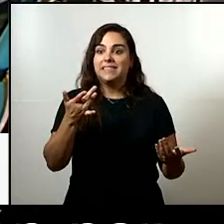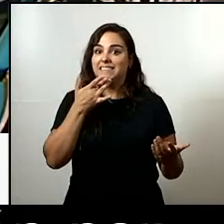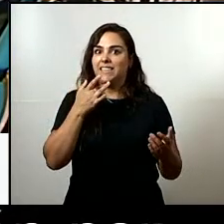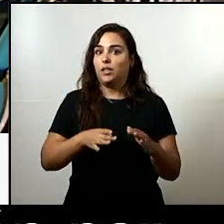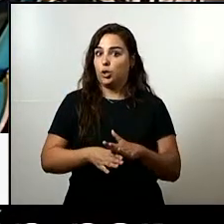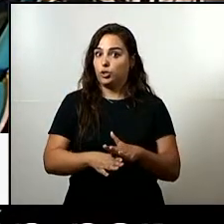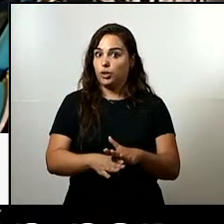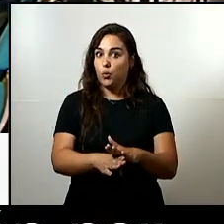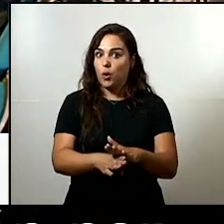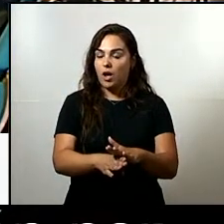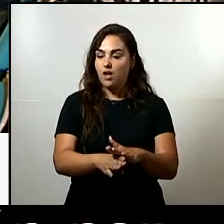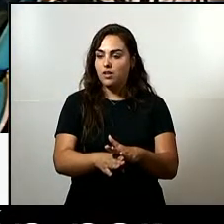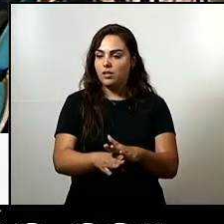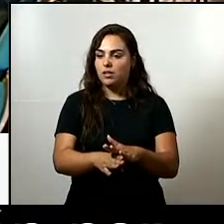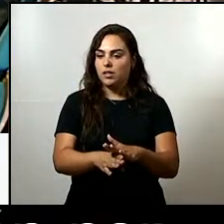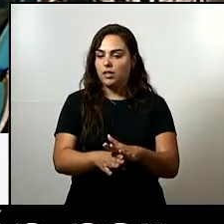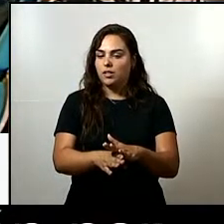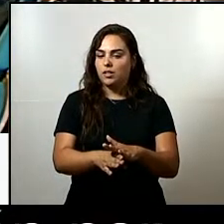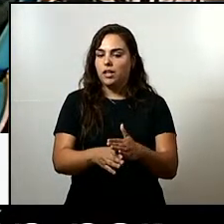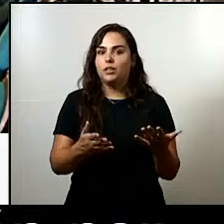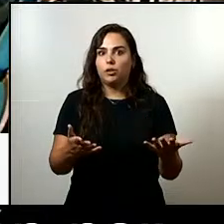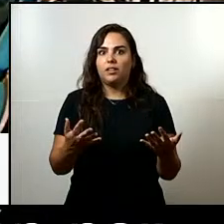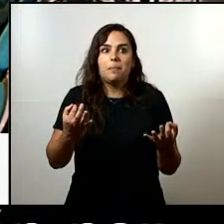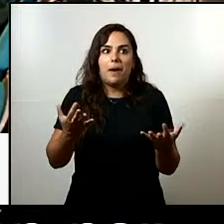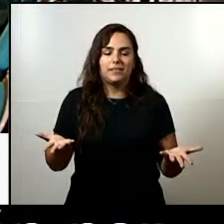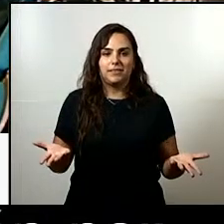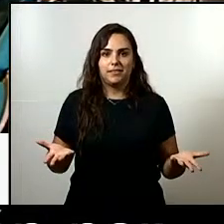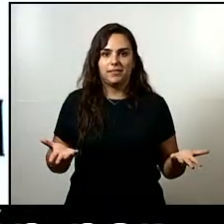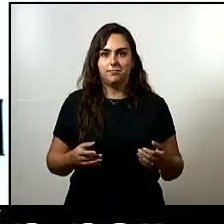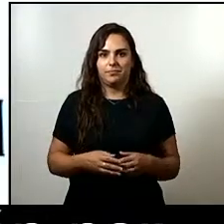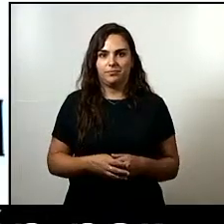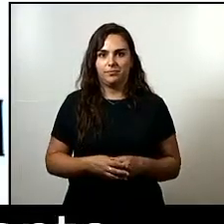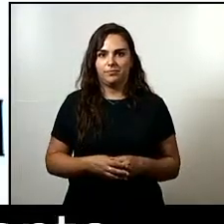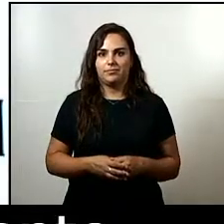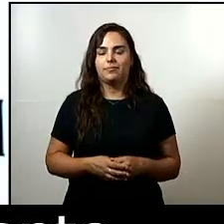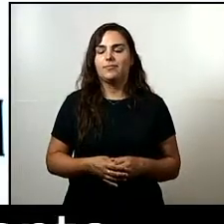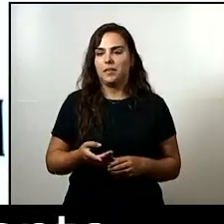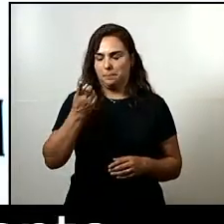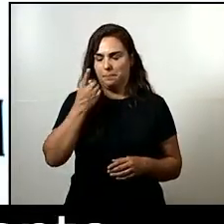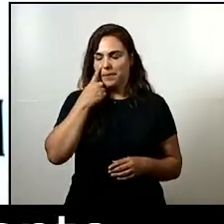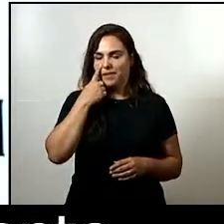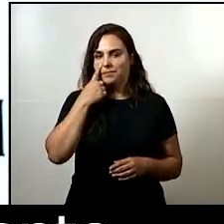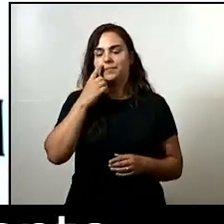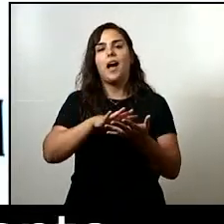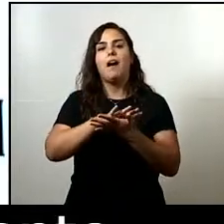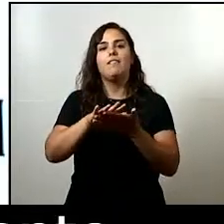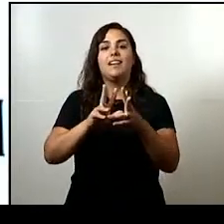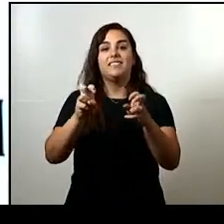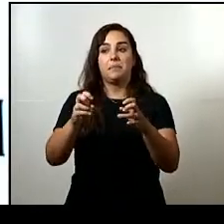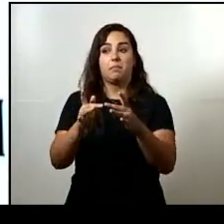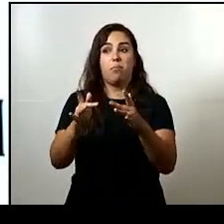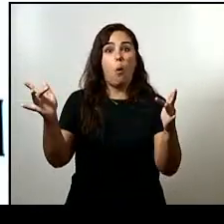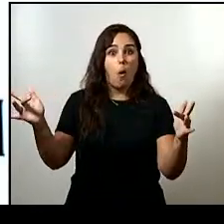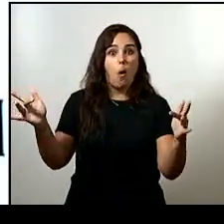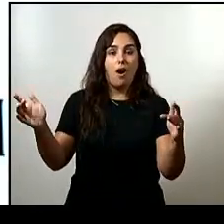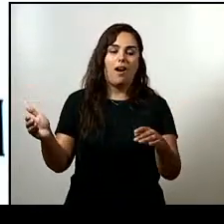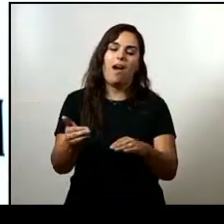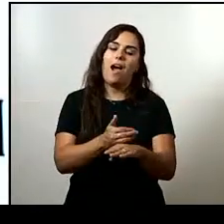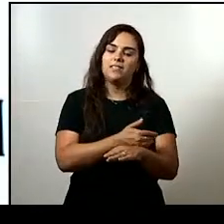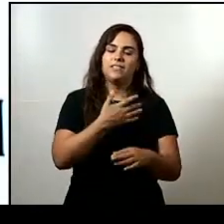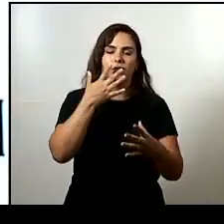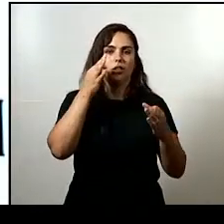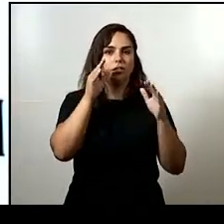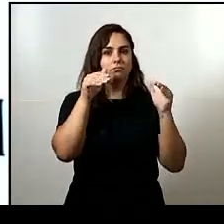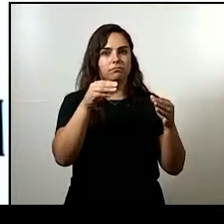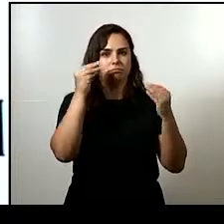adelante, ¿qué pasaría? Gracias. Bueno, mire, antes de hablar sobre rupturas, yo creo que lo importante